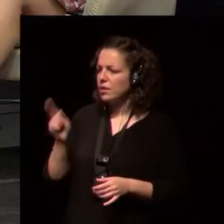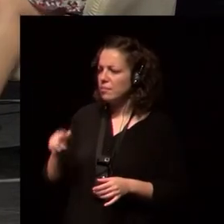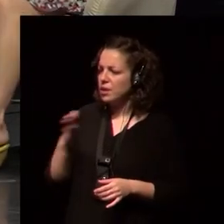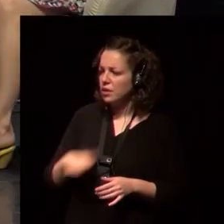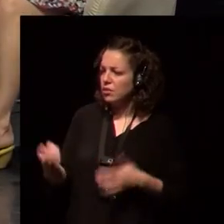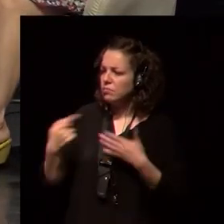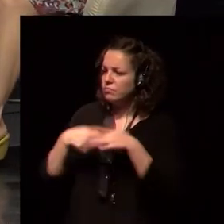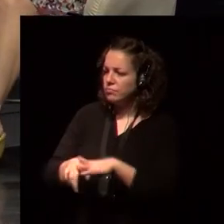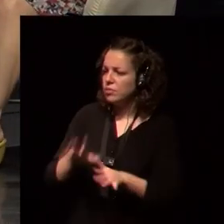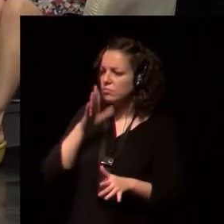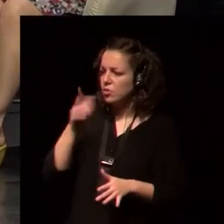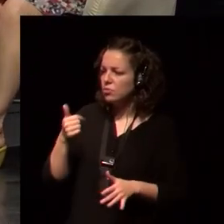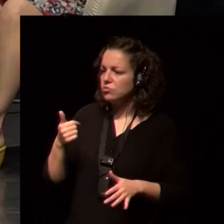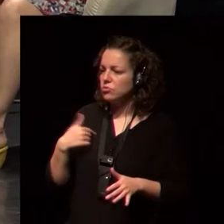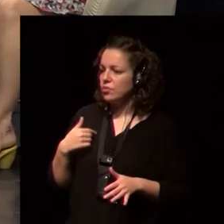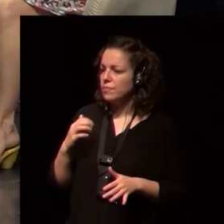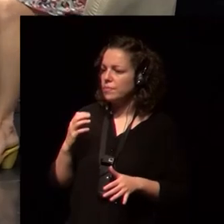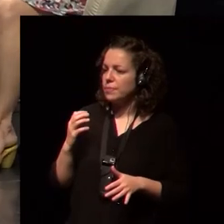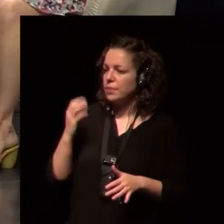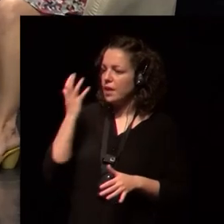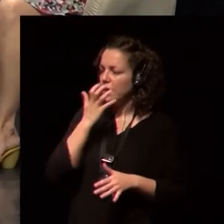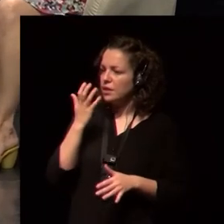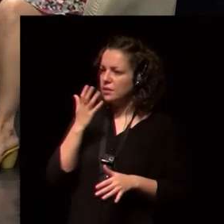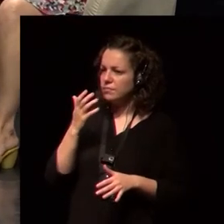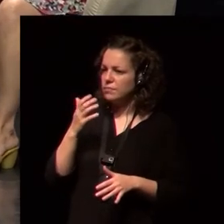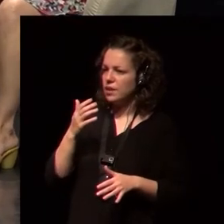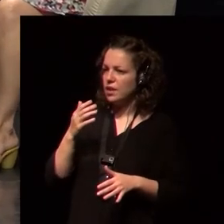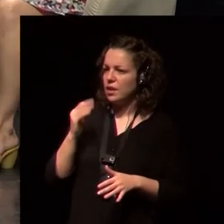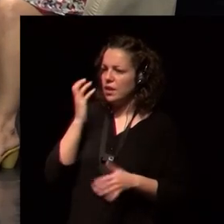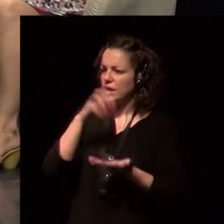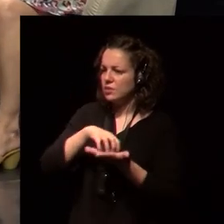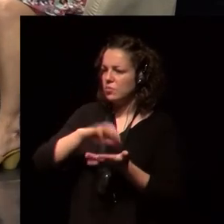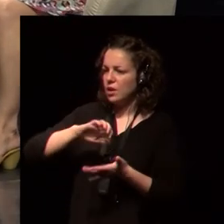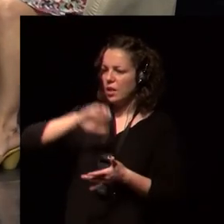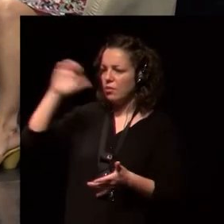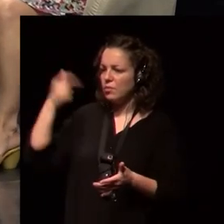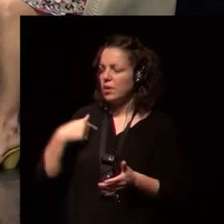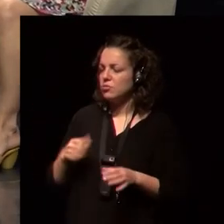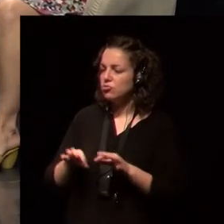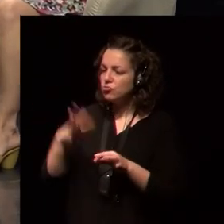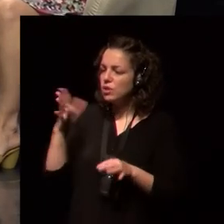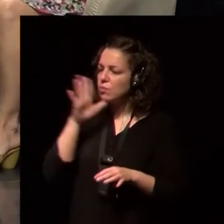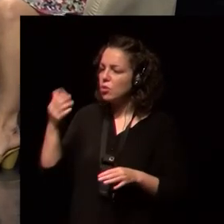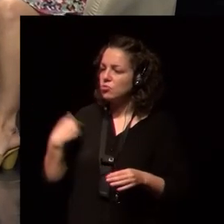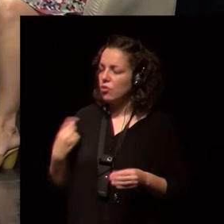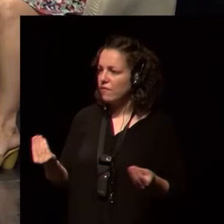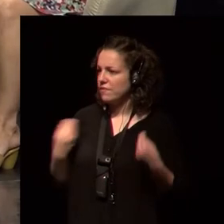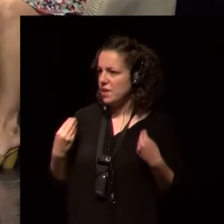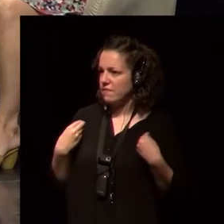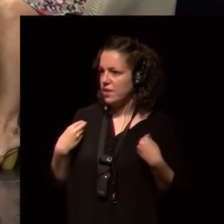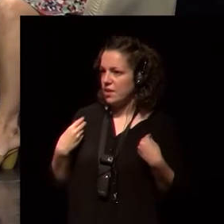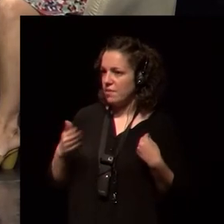suerte de formarme en una escuela pionera en integración en Europa, de todo niño, entonces he podido tener la fortuna de vivir desde muy